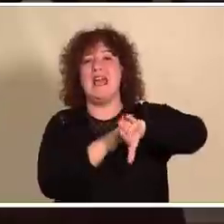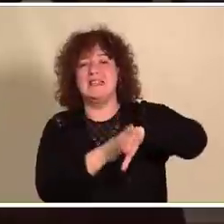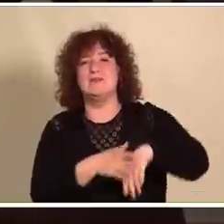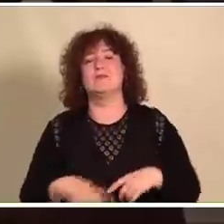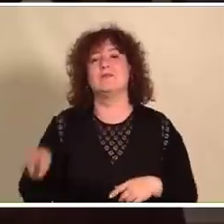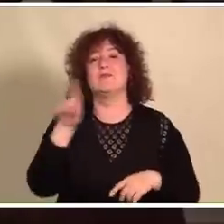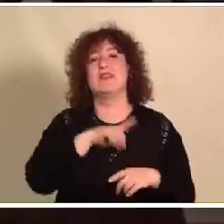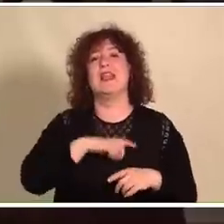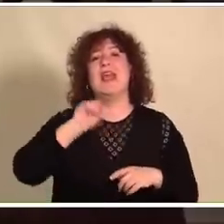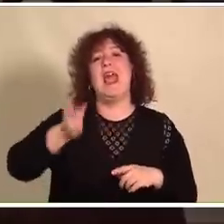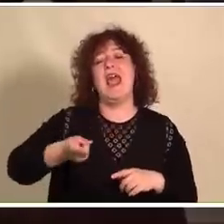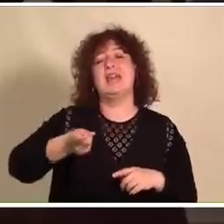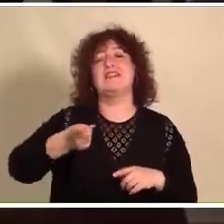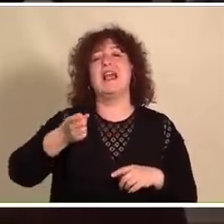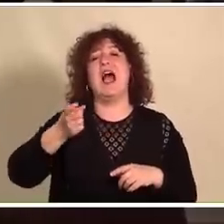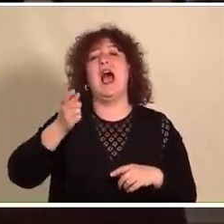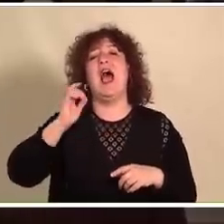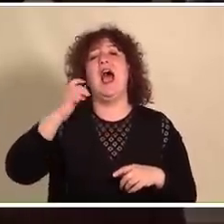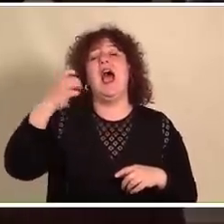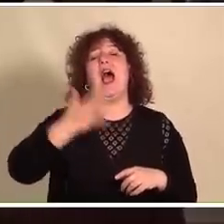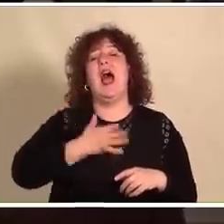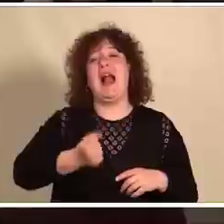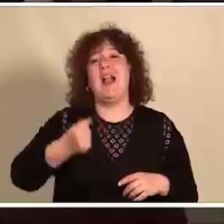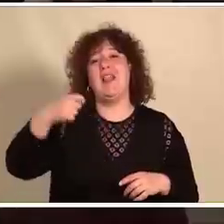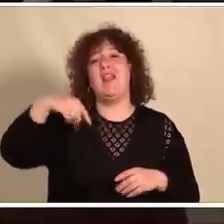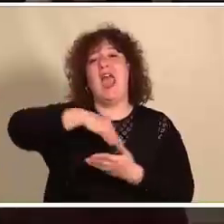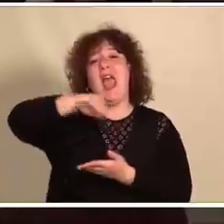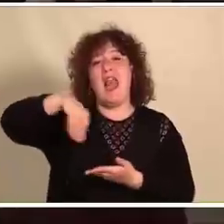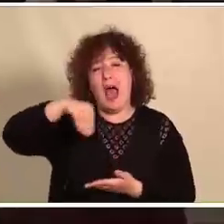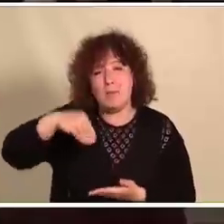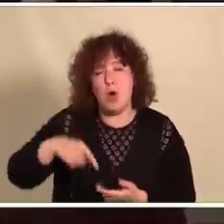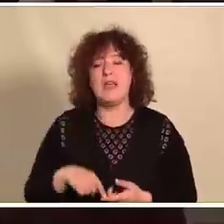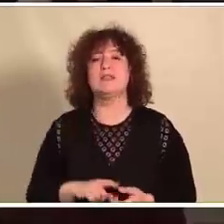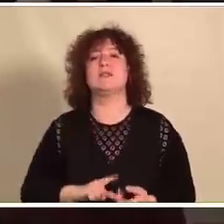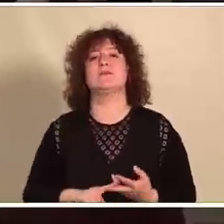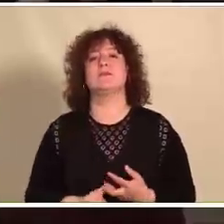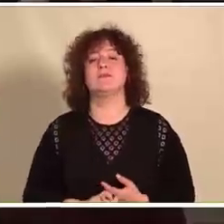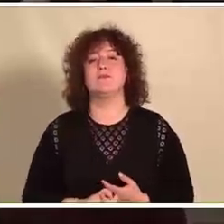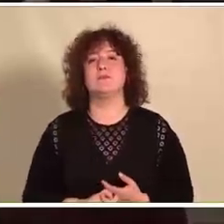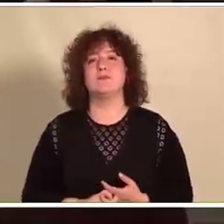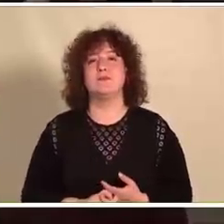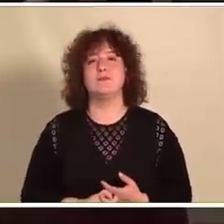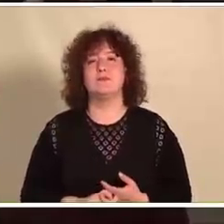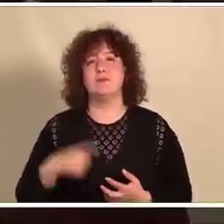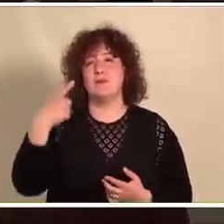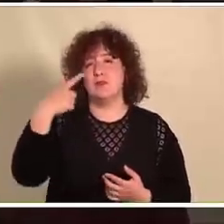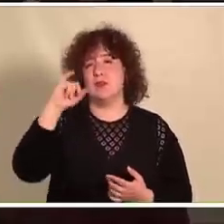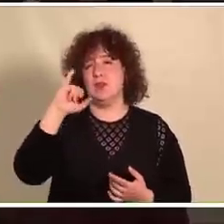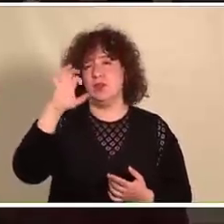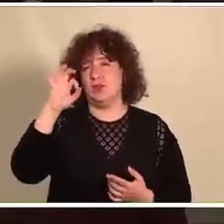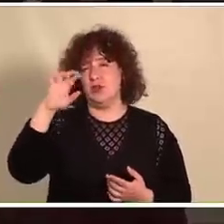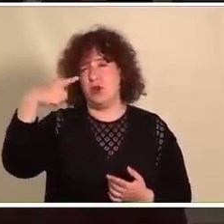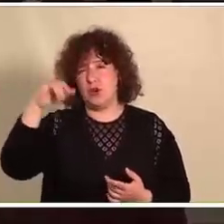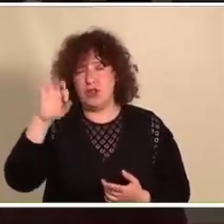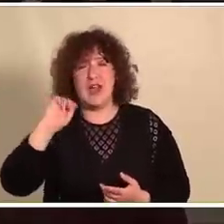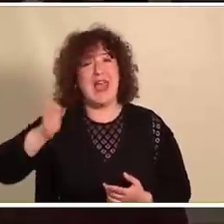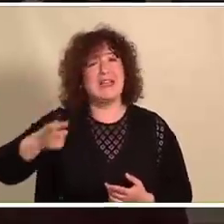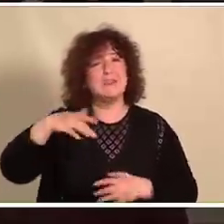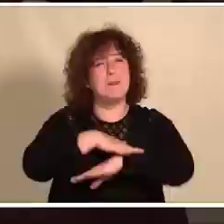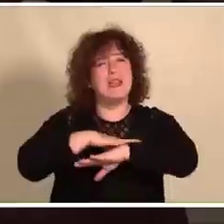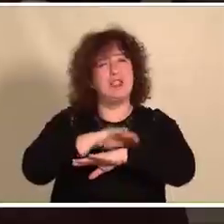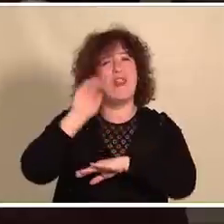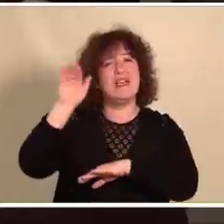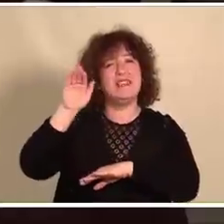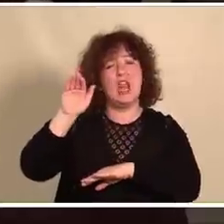exalcalde de Nápoles Paul senador en Irlanda georgios catrougalos exministro de